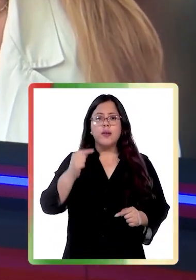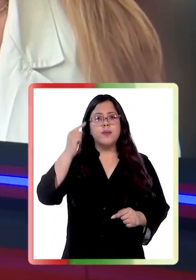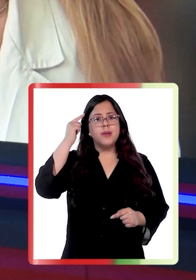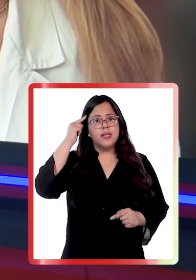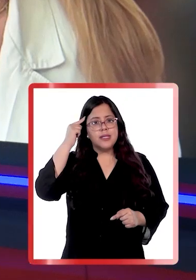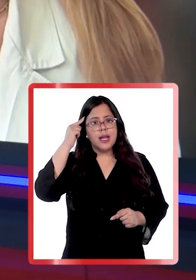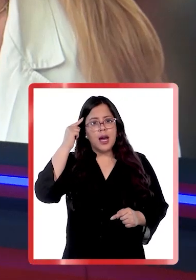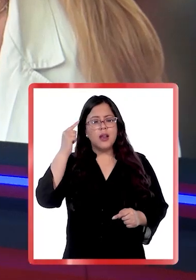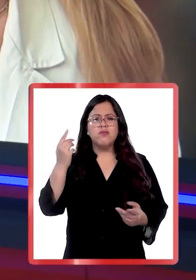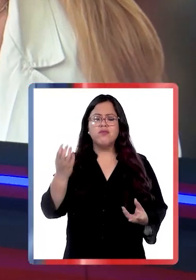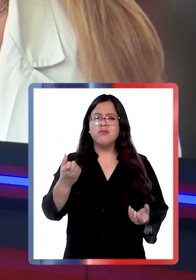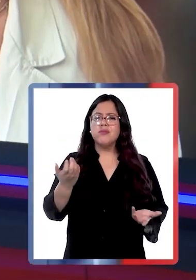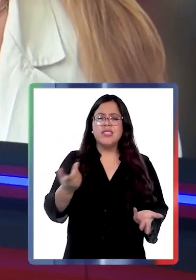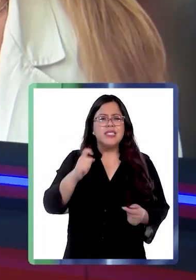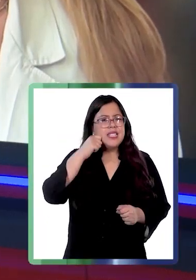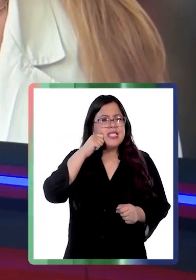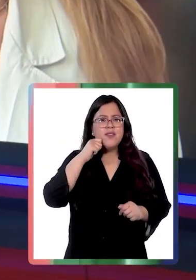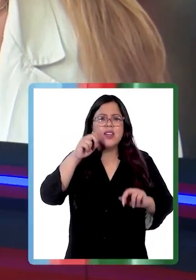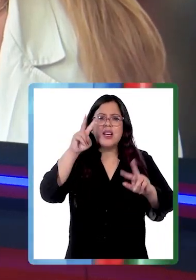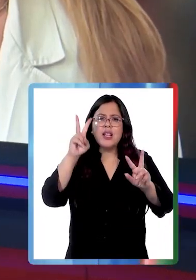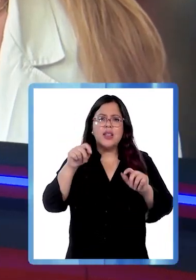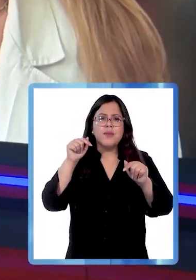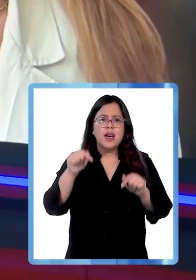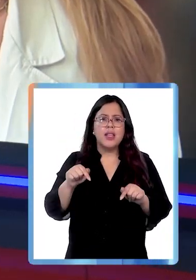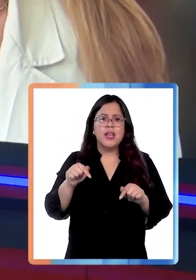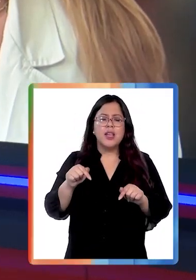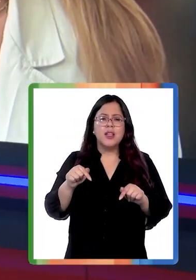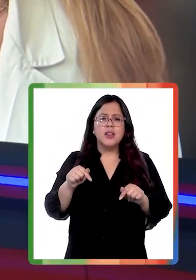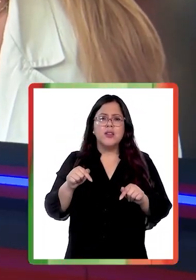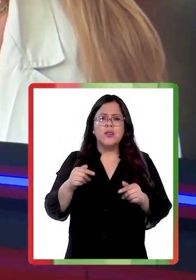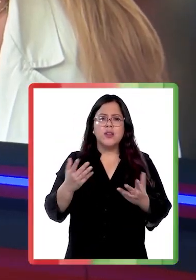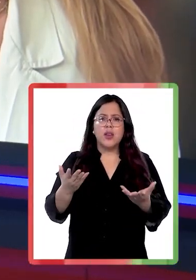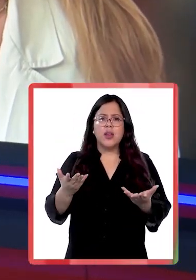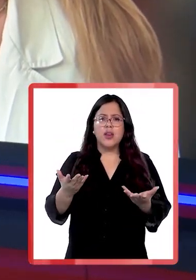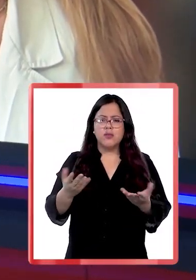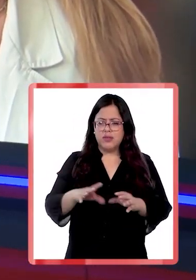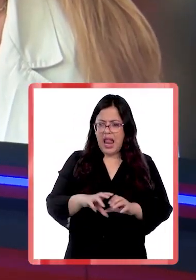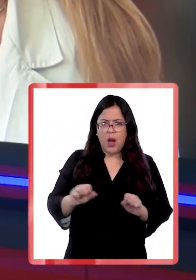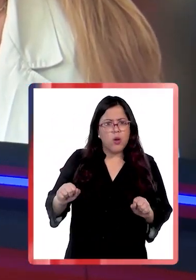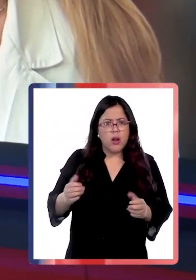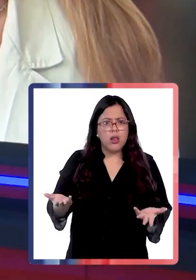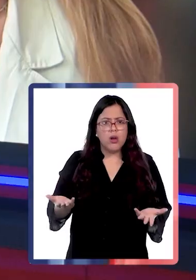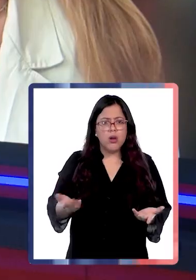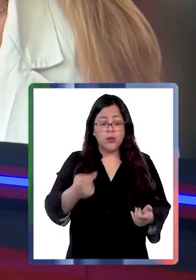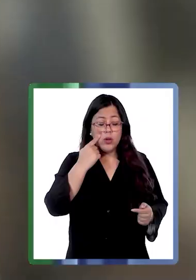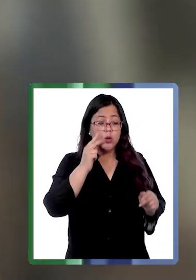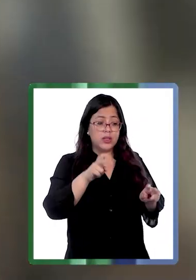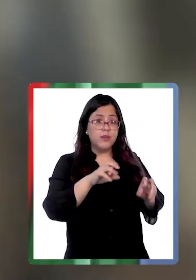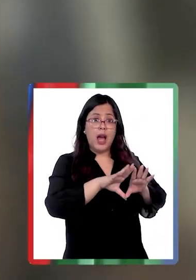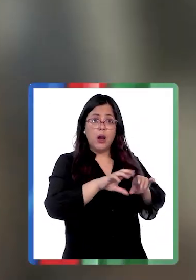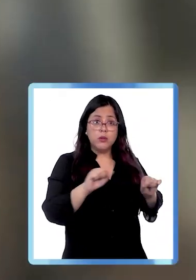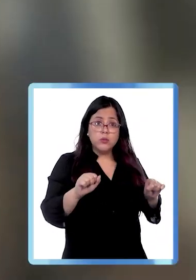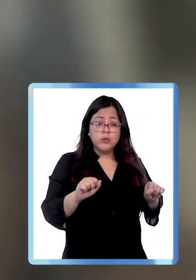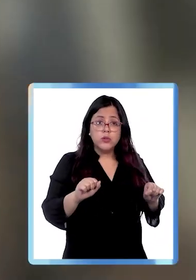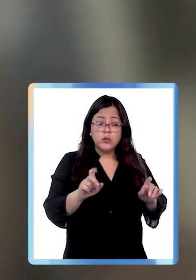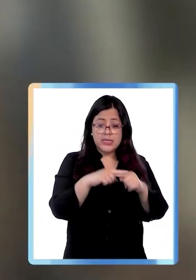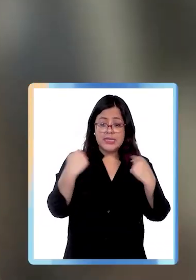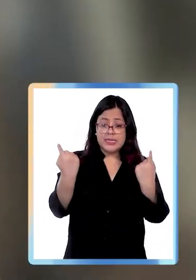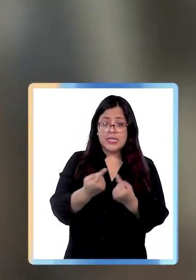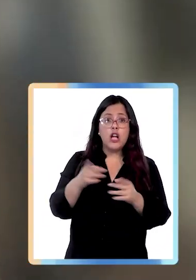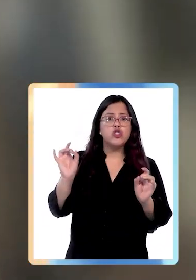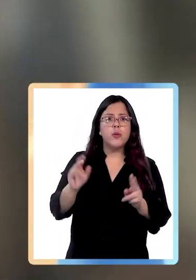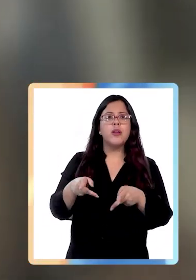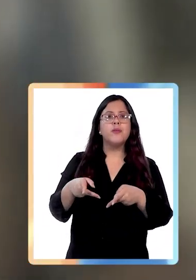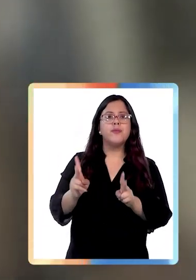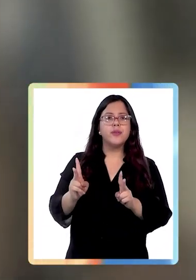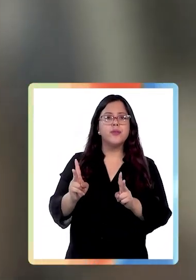que hay que partir por el principio y es, ¿a qué nos referimos cuando se habla de este tan bullido concepto del consentimiento? Pero el consentimiento, en